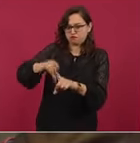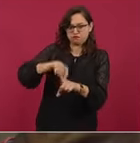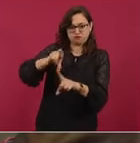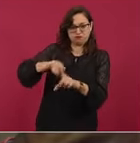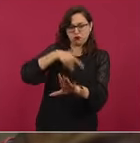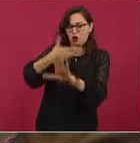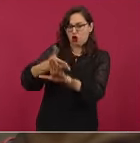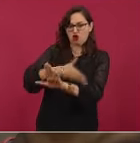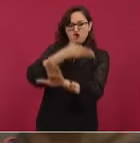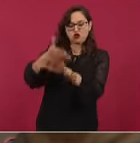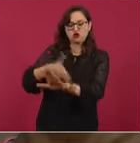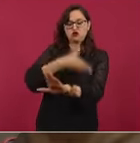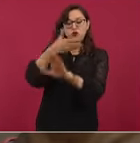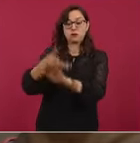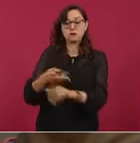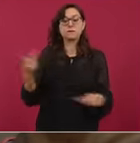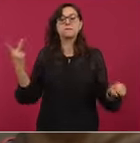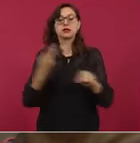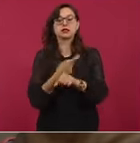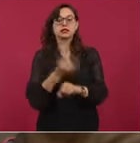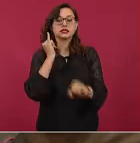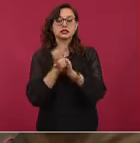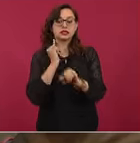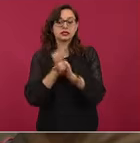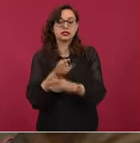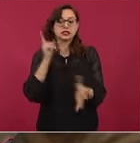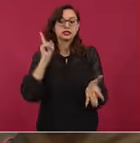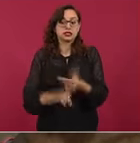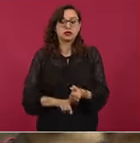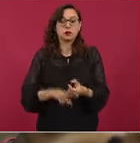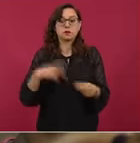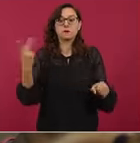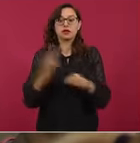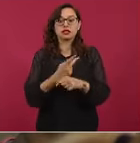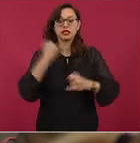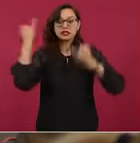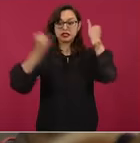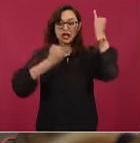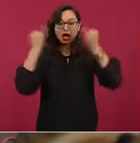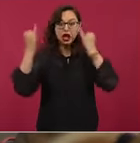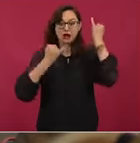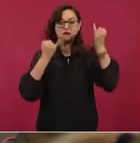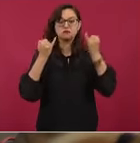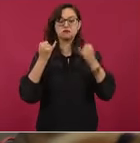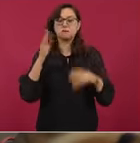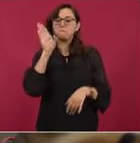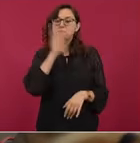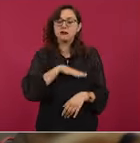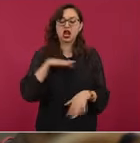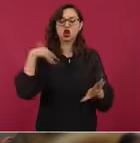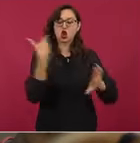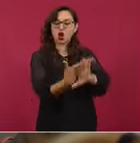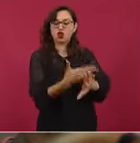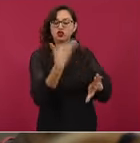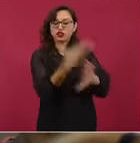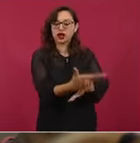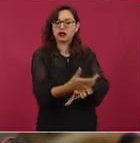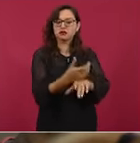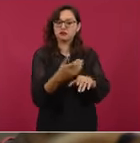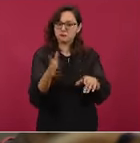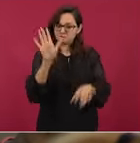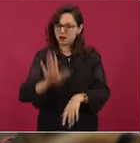Inmediatamente a través de redes sociales o por otros medios llega la estigmatización y probablemente el desprestigio de estos medios y de estos